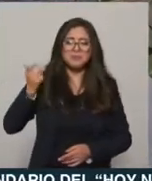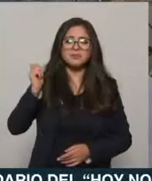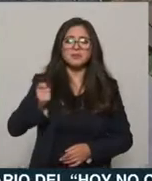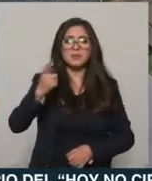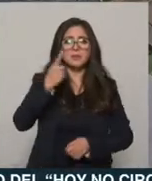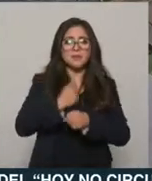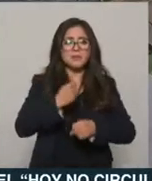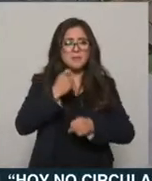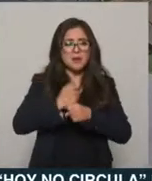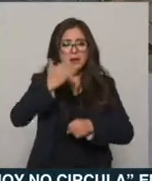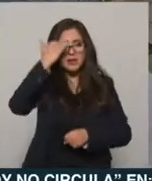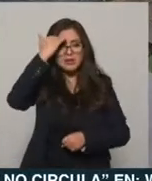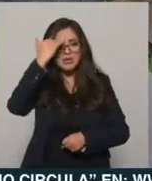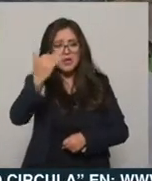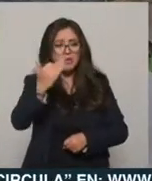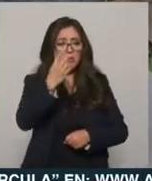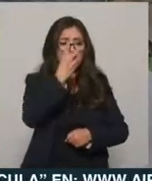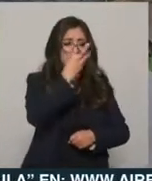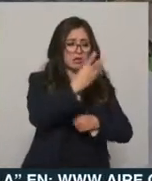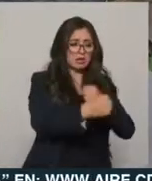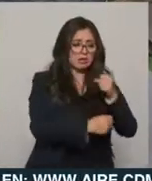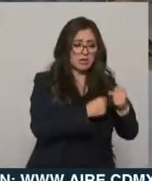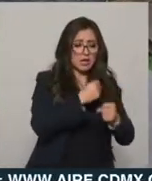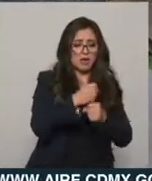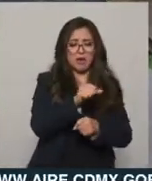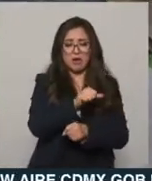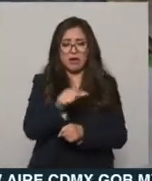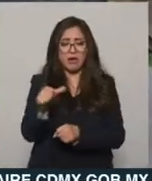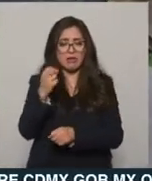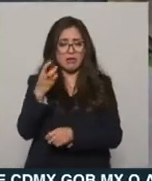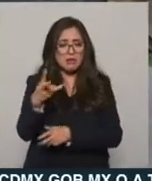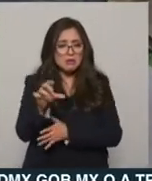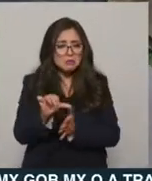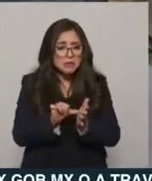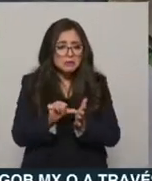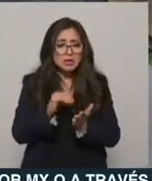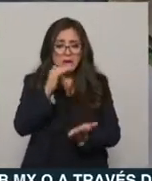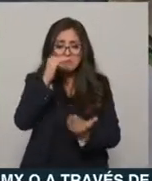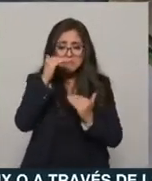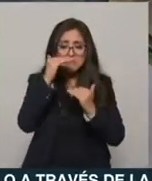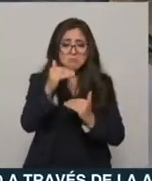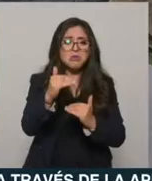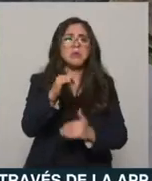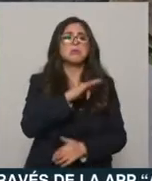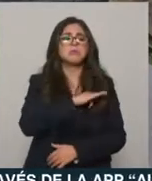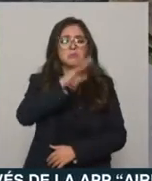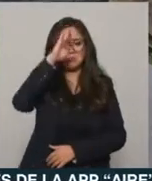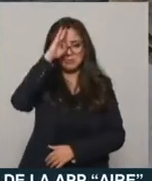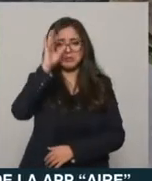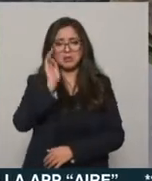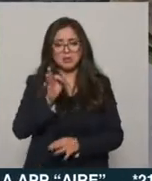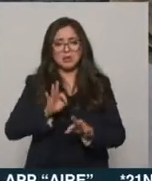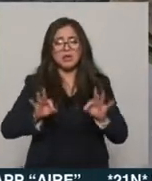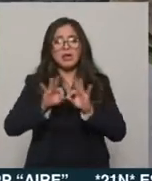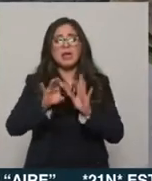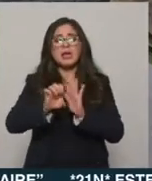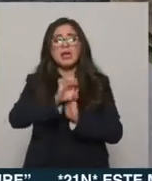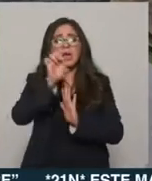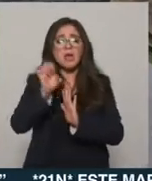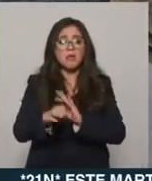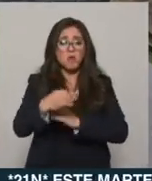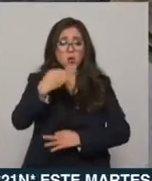3 años a 3 meses, como punto medio, me parece que es muy importante, ¿no? Justicia tardada es justicia